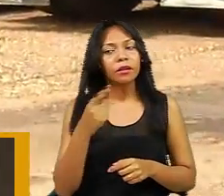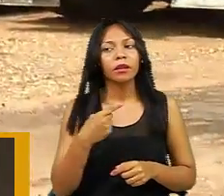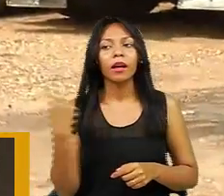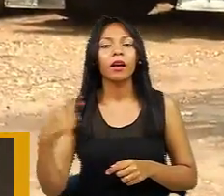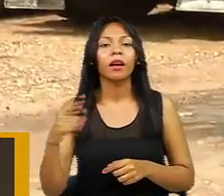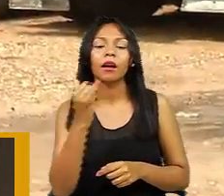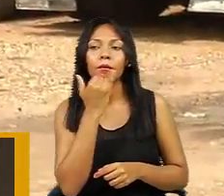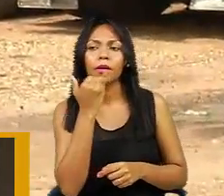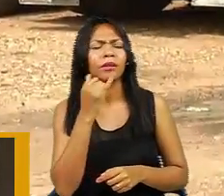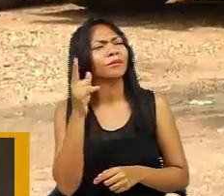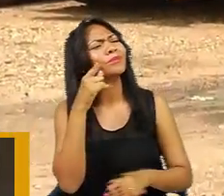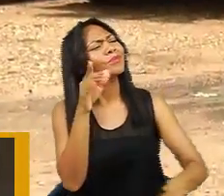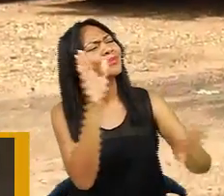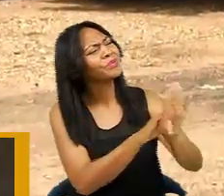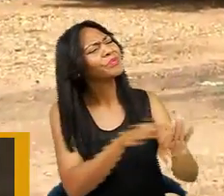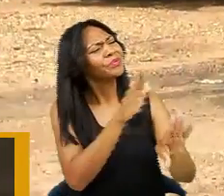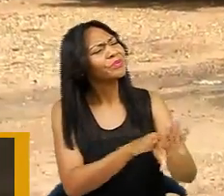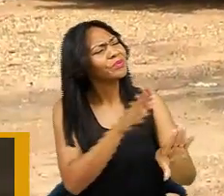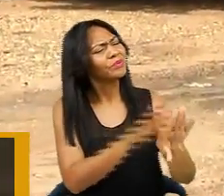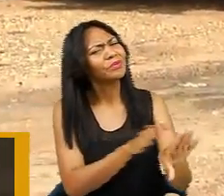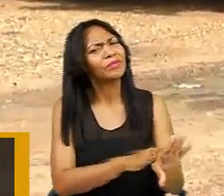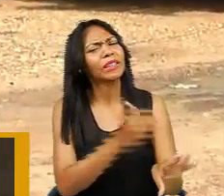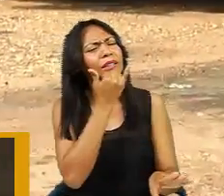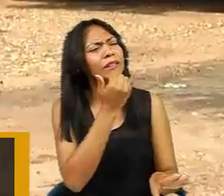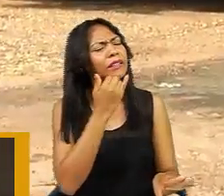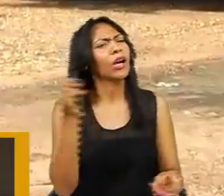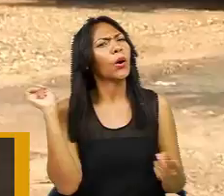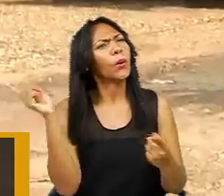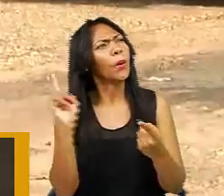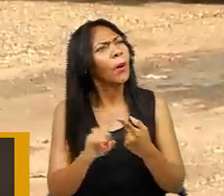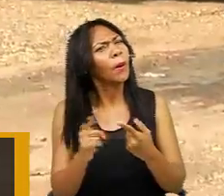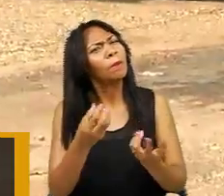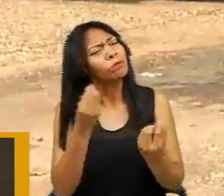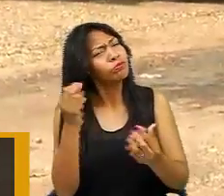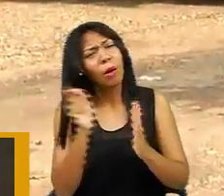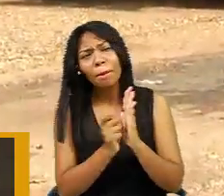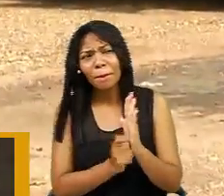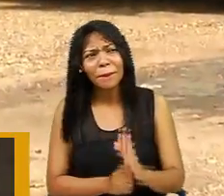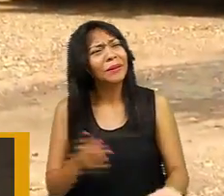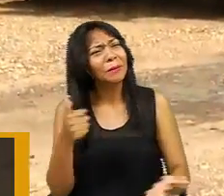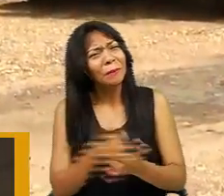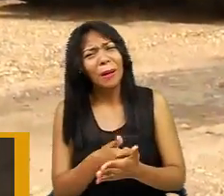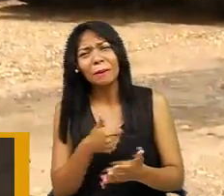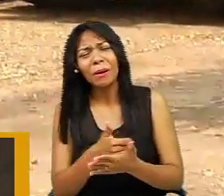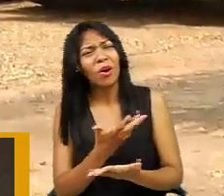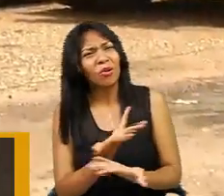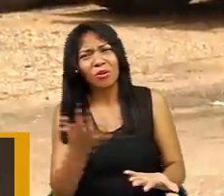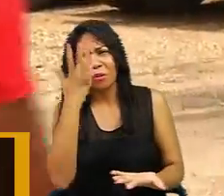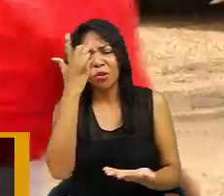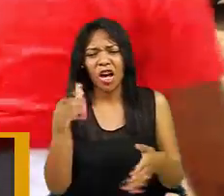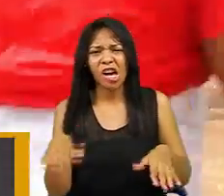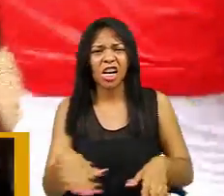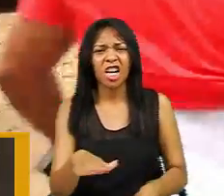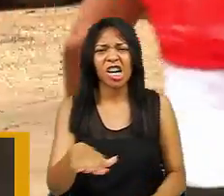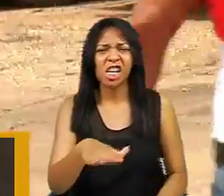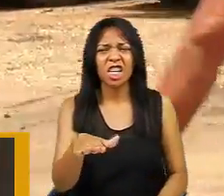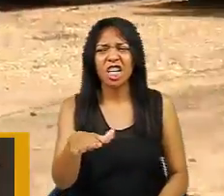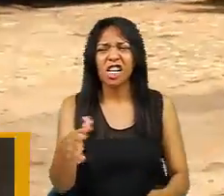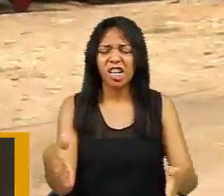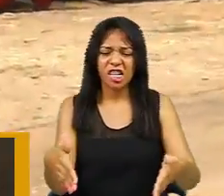venido quejando en los últimos días y en los últimos meses por este tipo de incidentes que se registran al parecer por el mal estado de la vía y que provoca